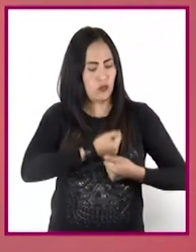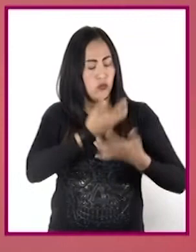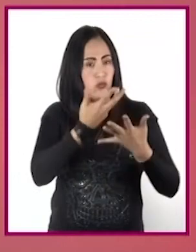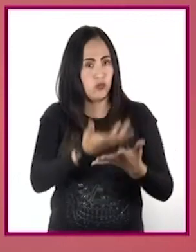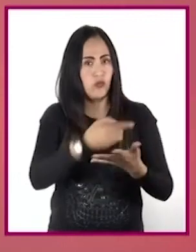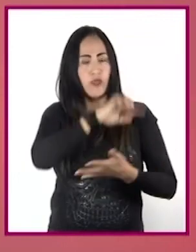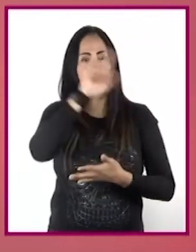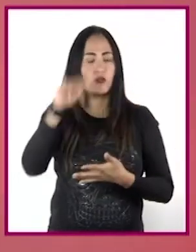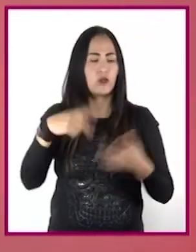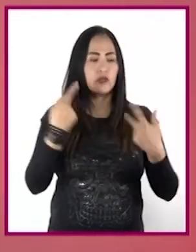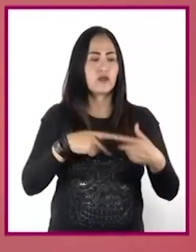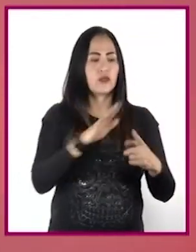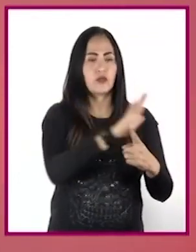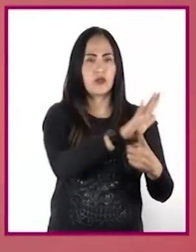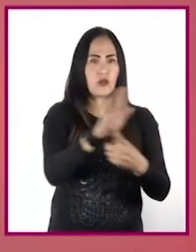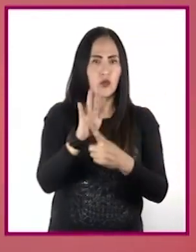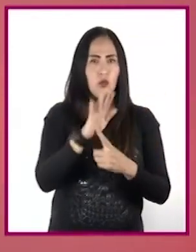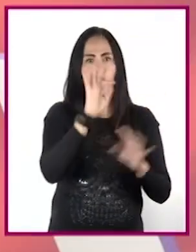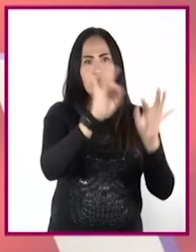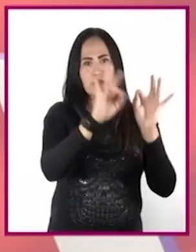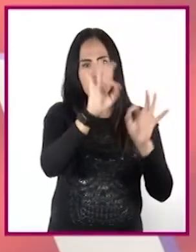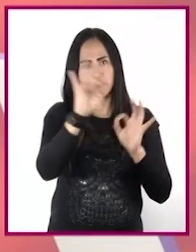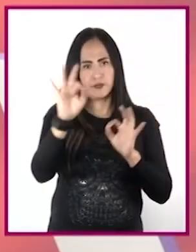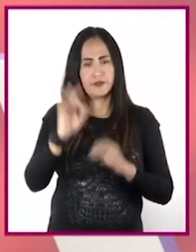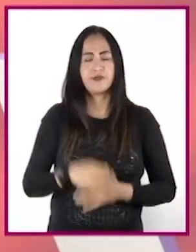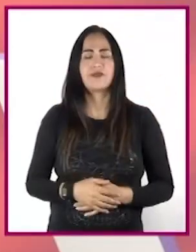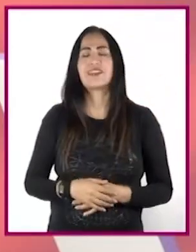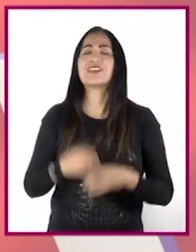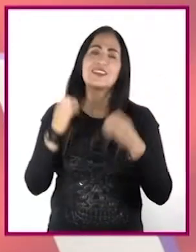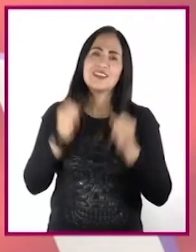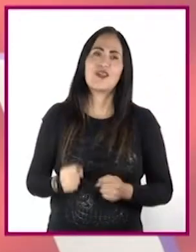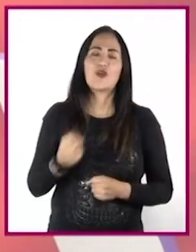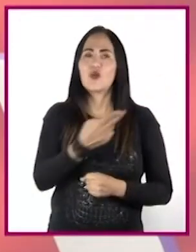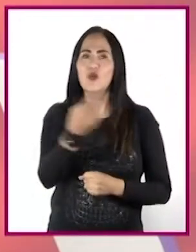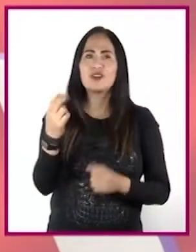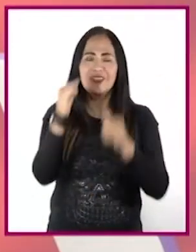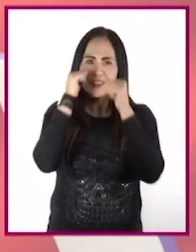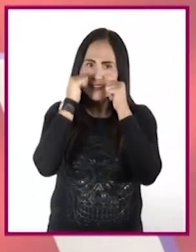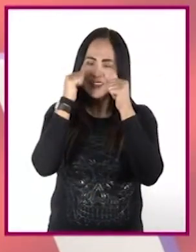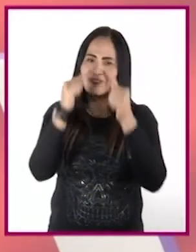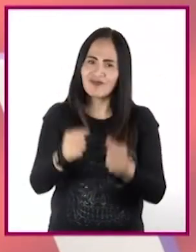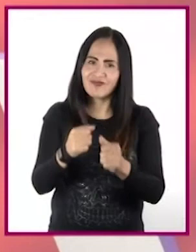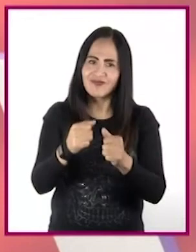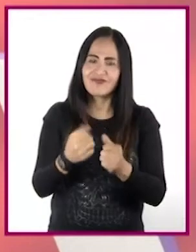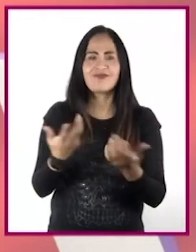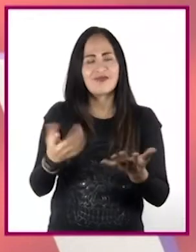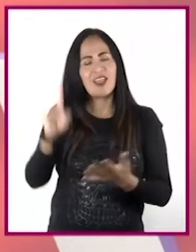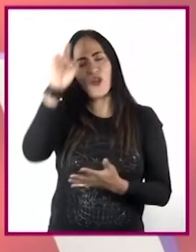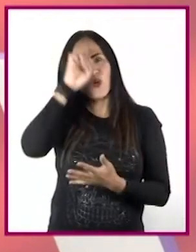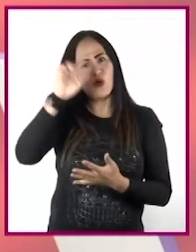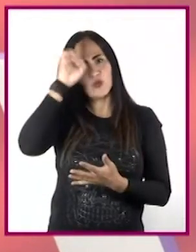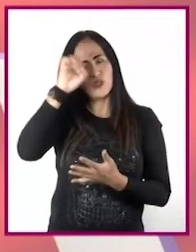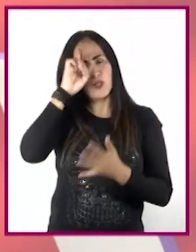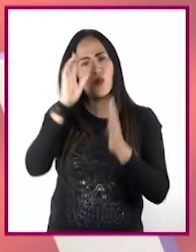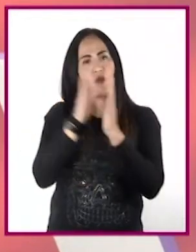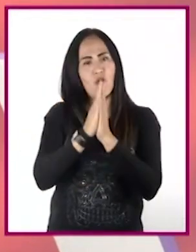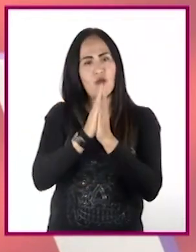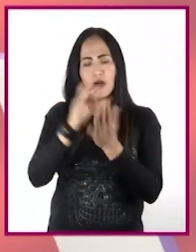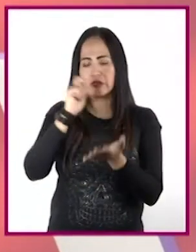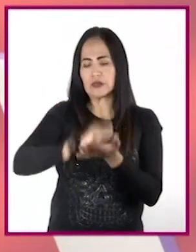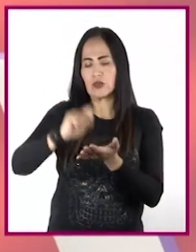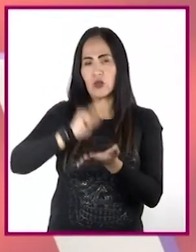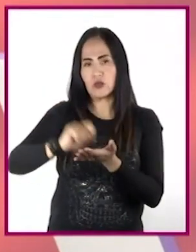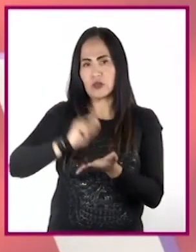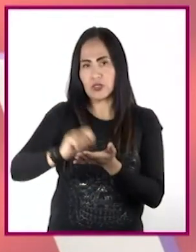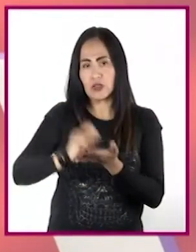deseado. Estamos seguros de que pondrán mucha atención y, como siempre les sugiero, tomar notas en caso de